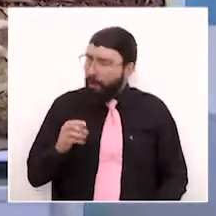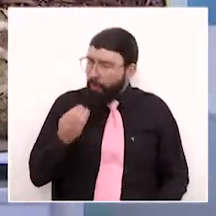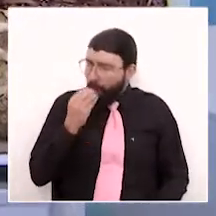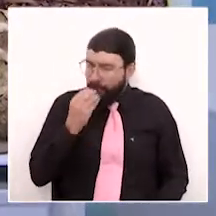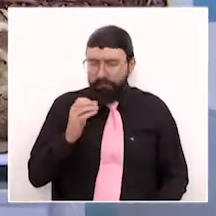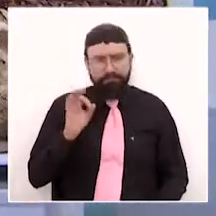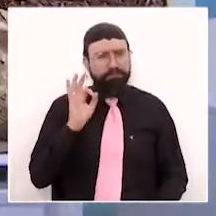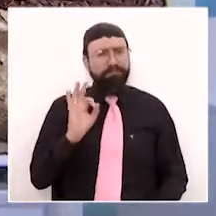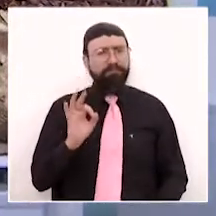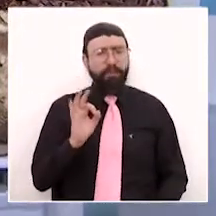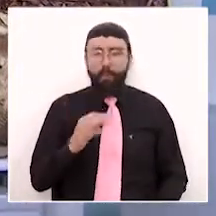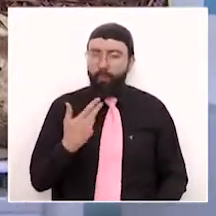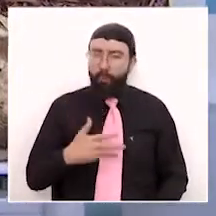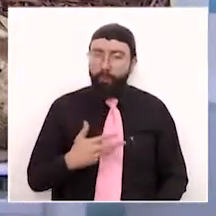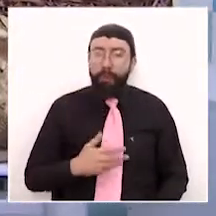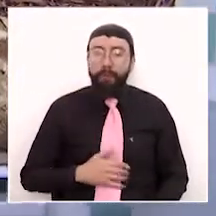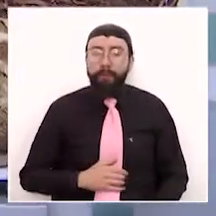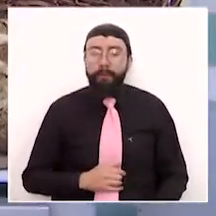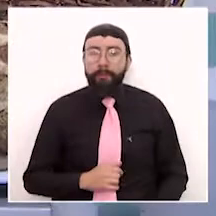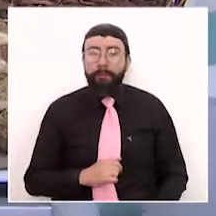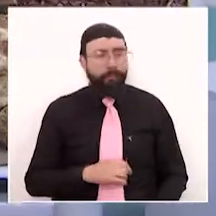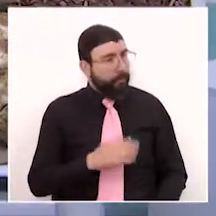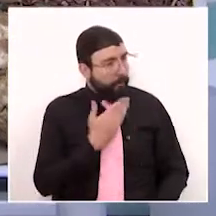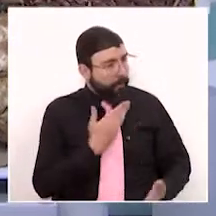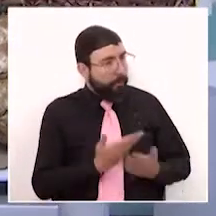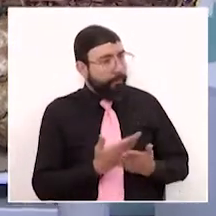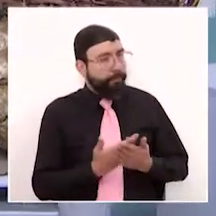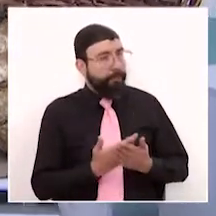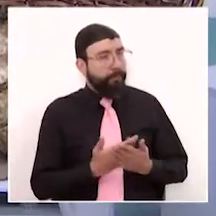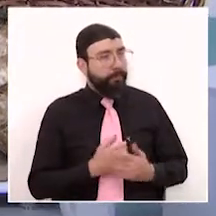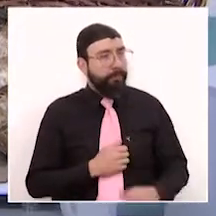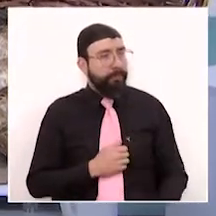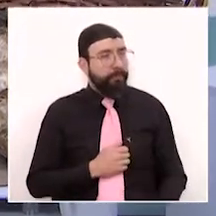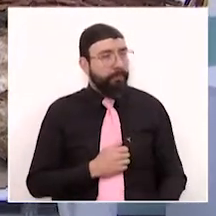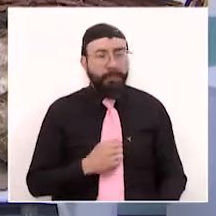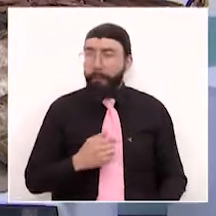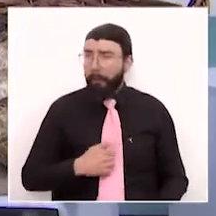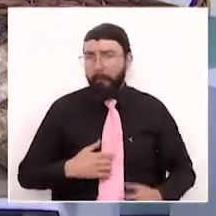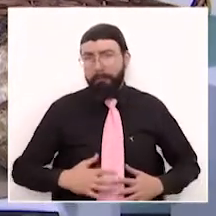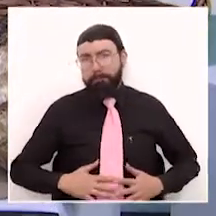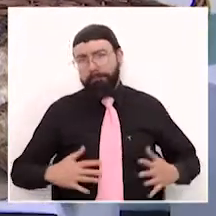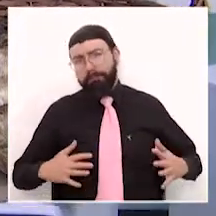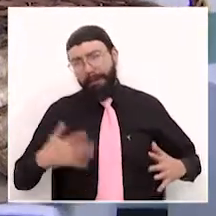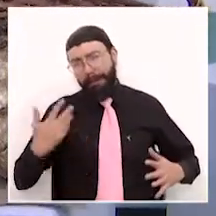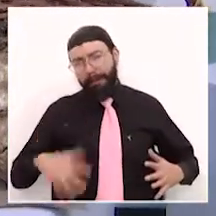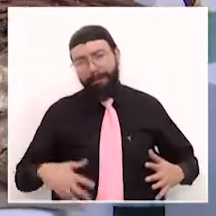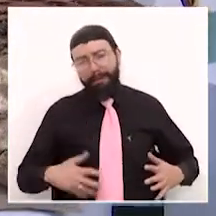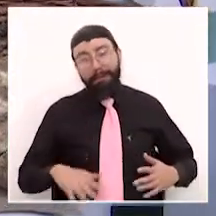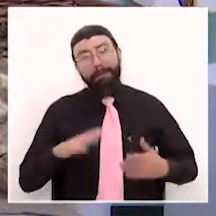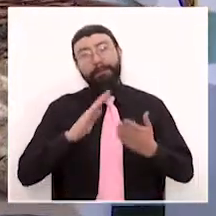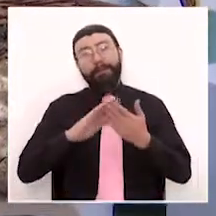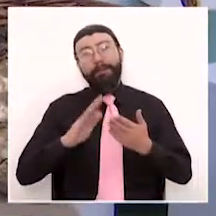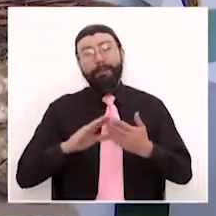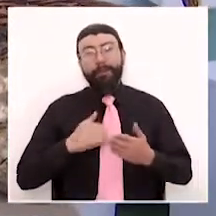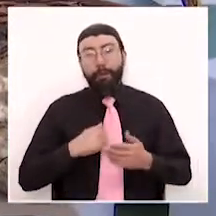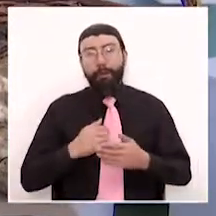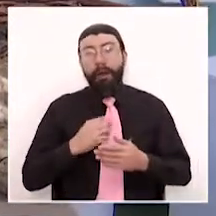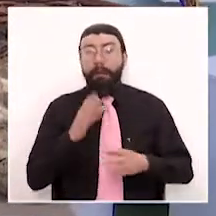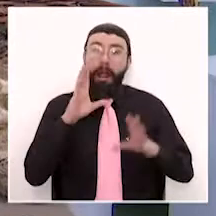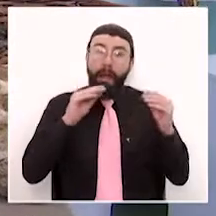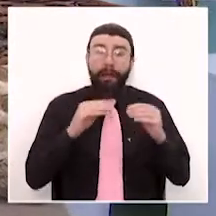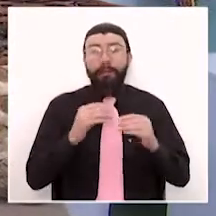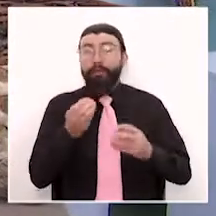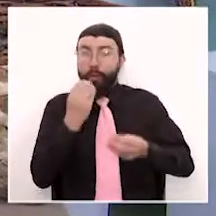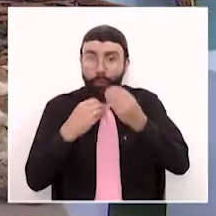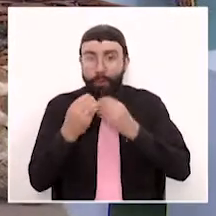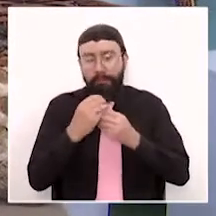Manu. ¡Wow! Gracias, Santi. Bueno, yo voy a salir súper lleno de acá. Me disculpan que hable comiendo,